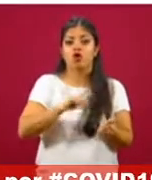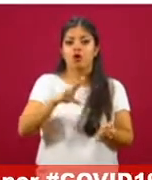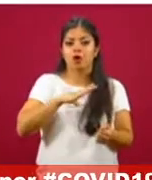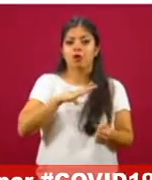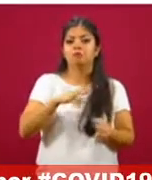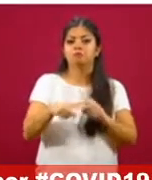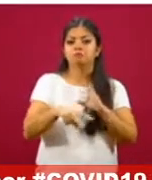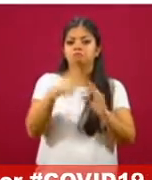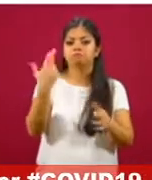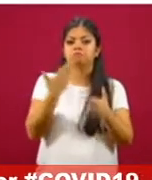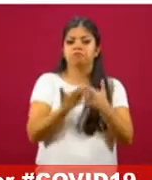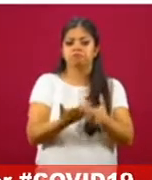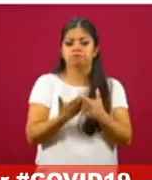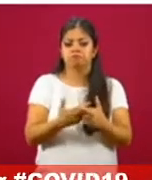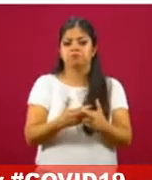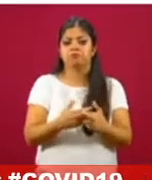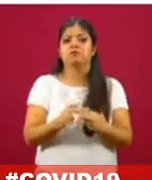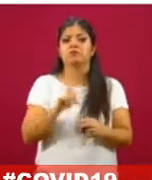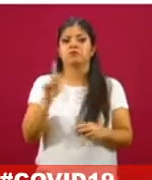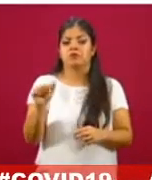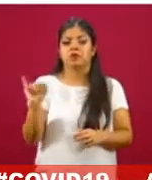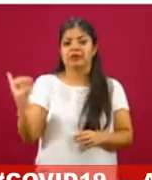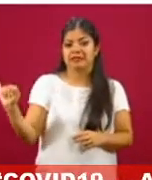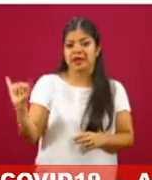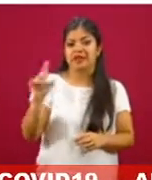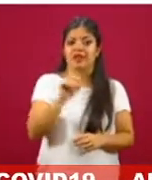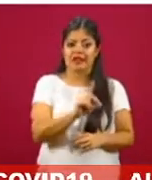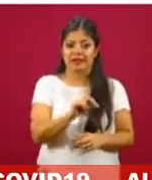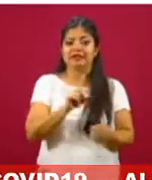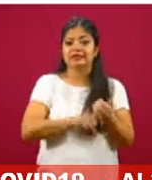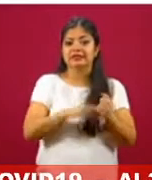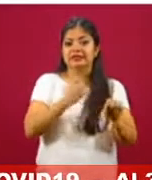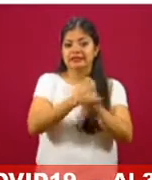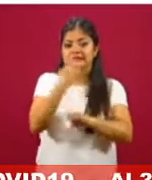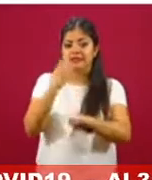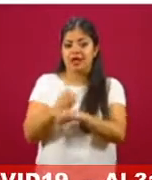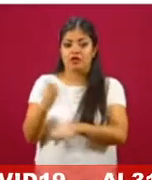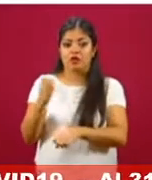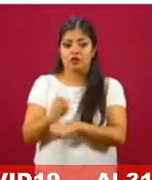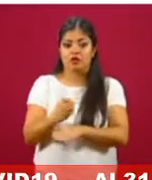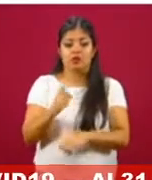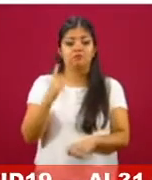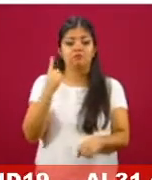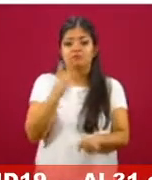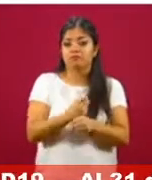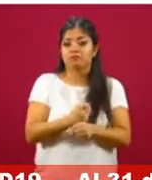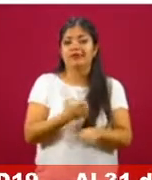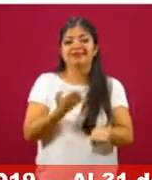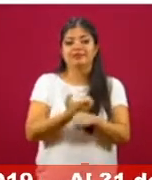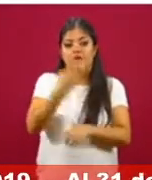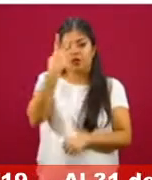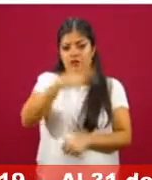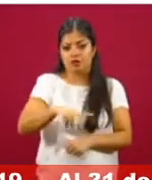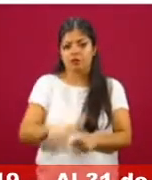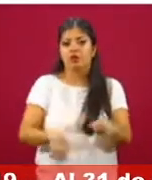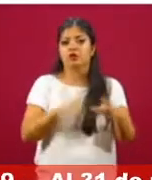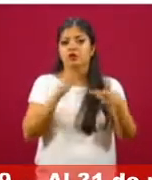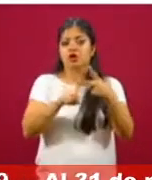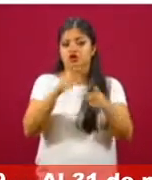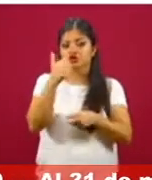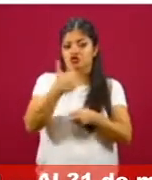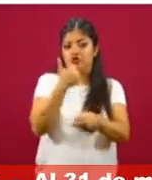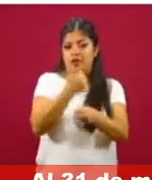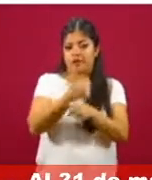disponibilidad y de izquierda a derecha se va viendo por entidad federativa. Al principio está el Estado de México, seguido de la Ciudad de